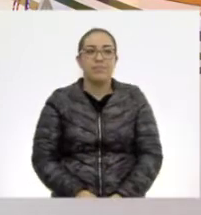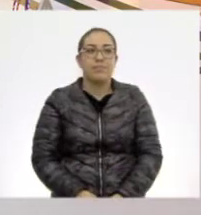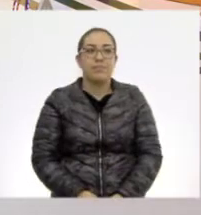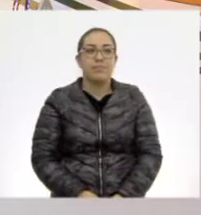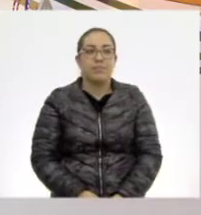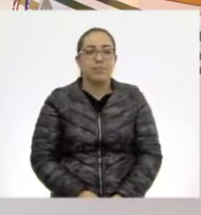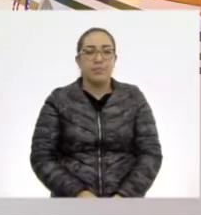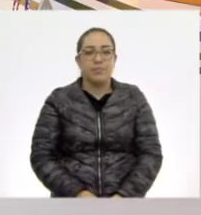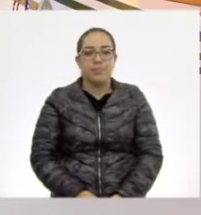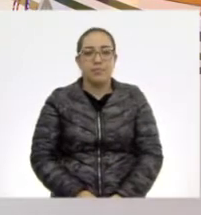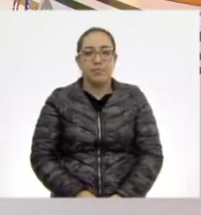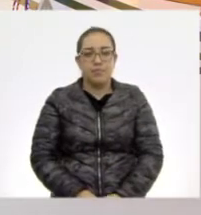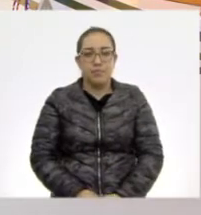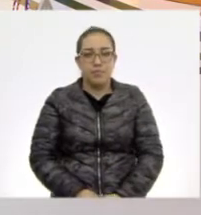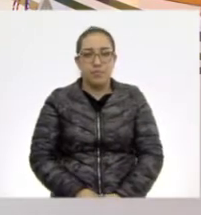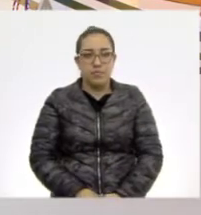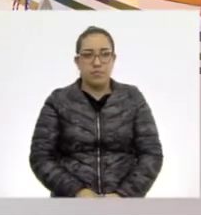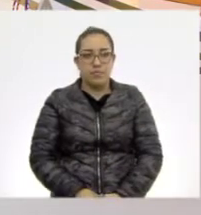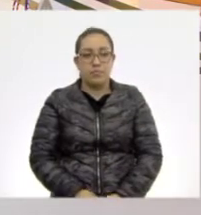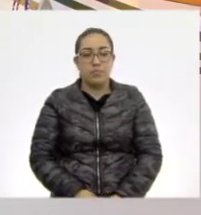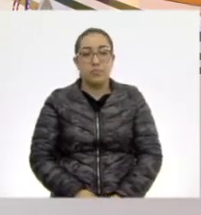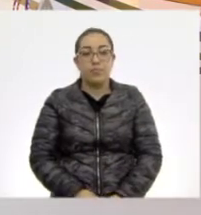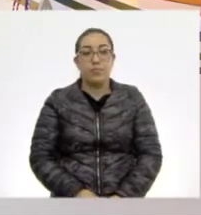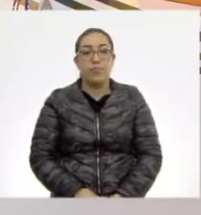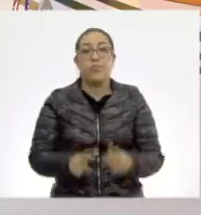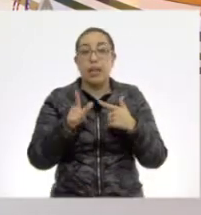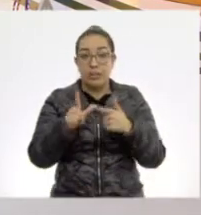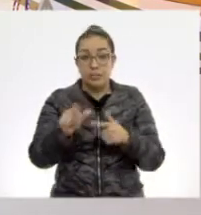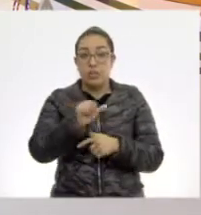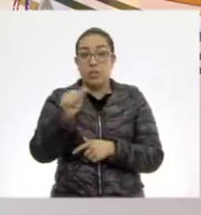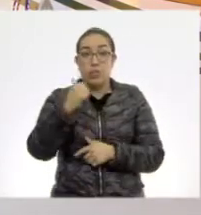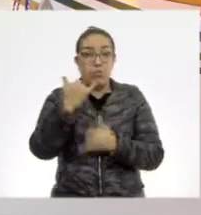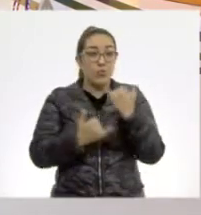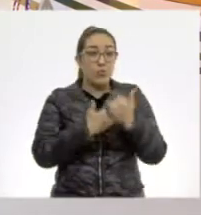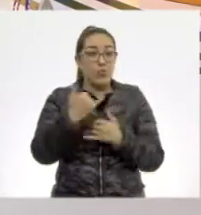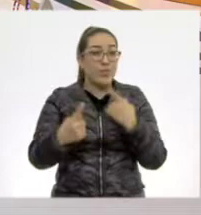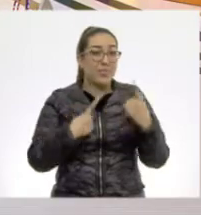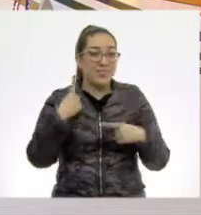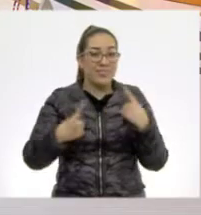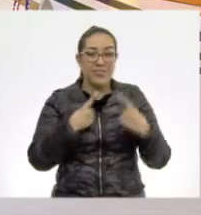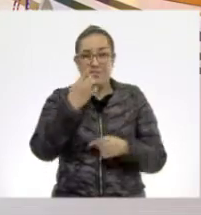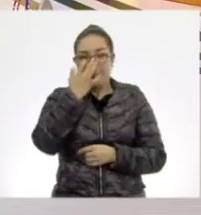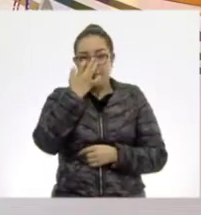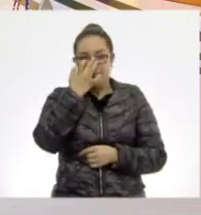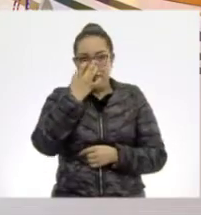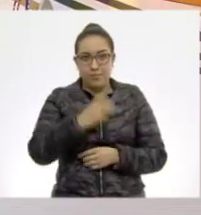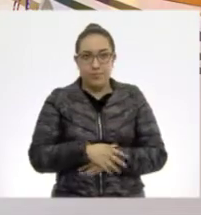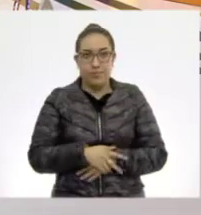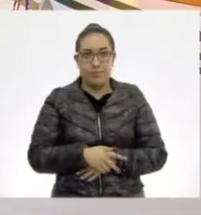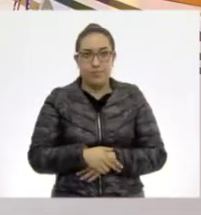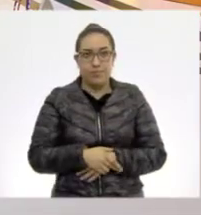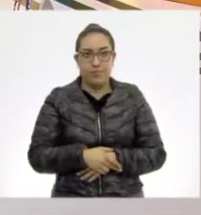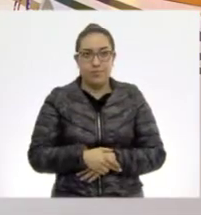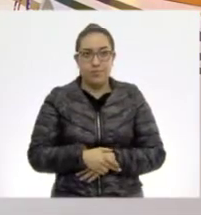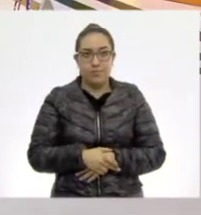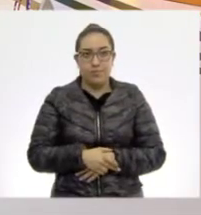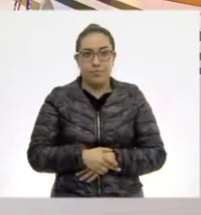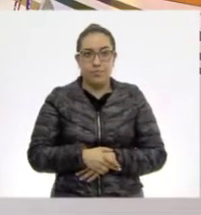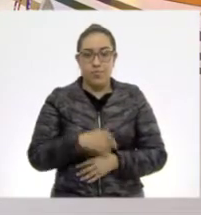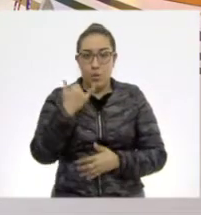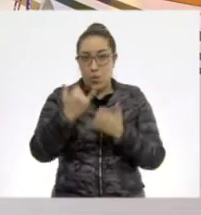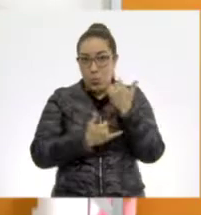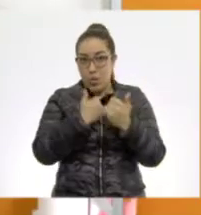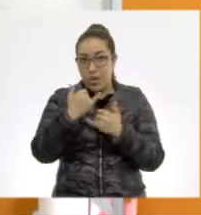¿no? Así es. Así es que vamos a continuar con otro juego muy divertido. Y ahora, ¿qué vamos a hacer? El juego se